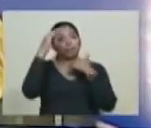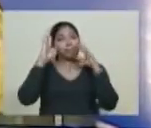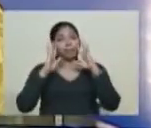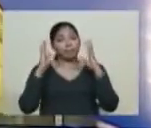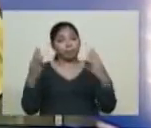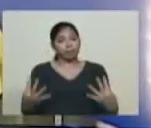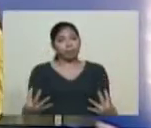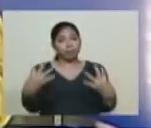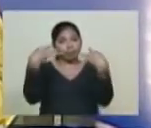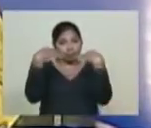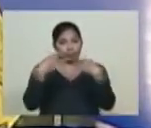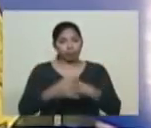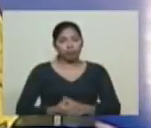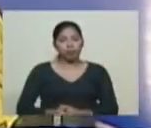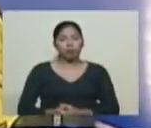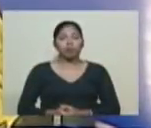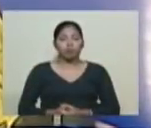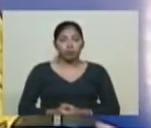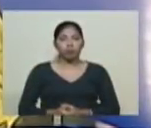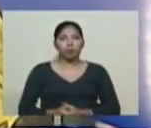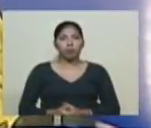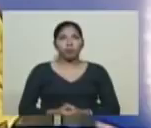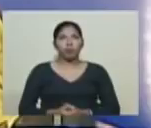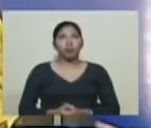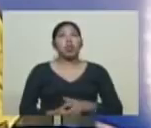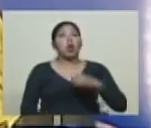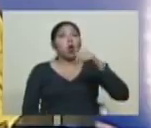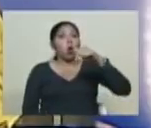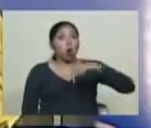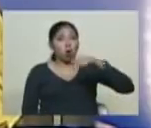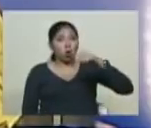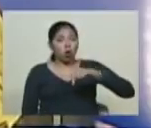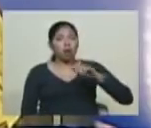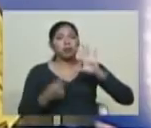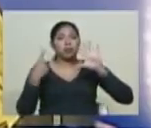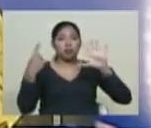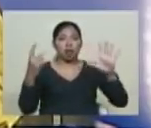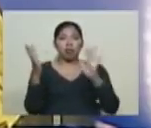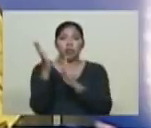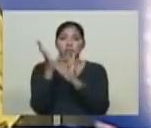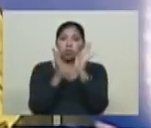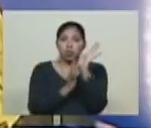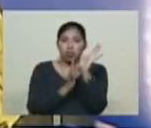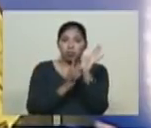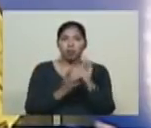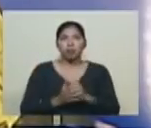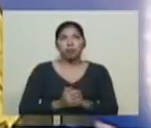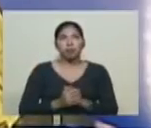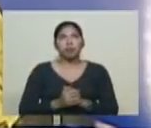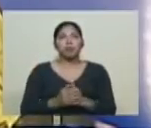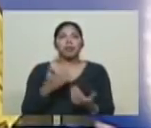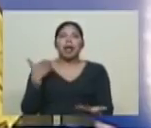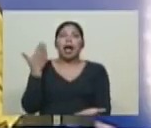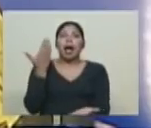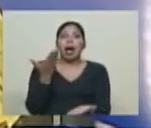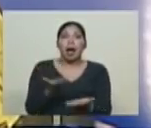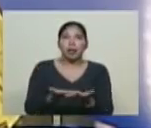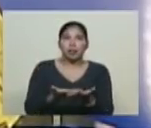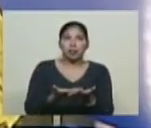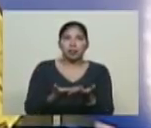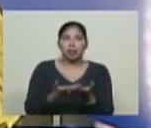a toda Venezuela, atención, hoy 6 de abril hasta el 13 de